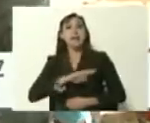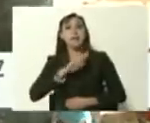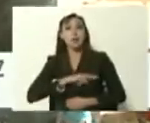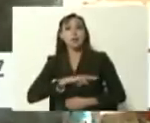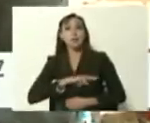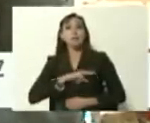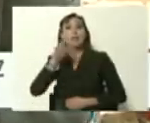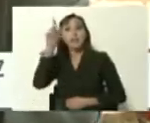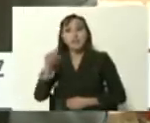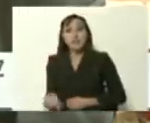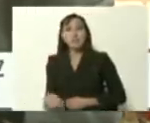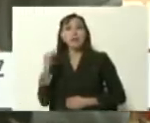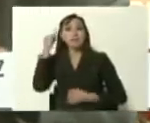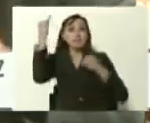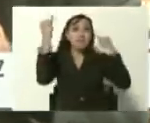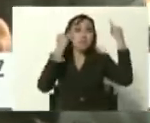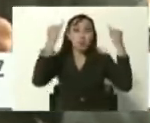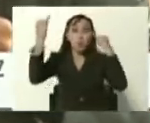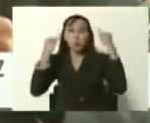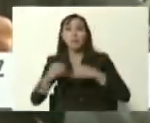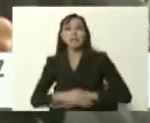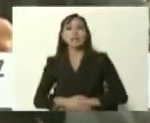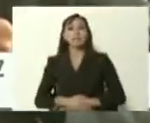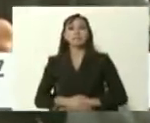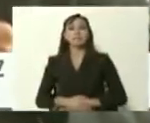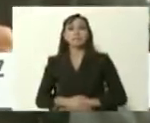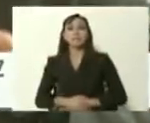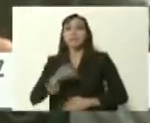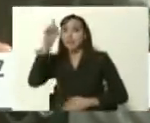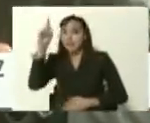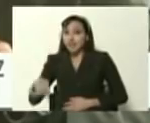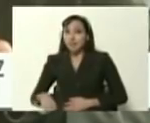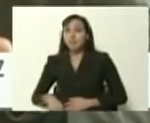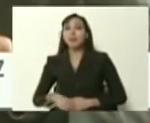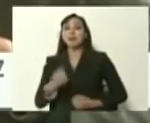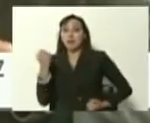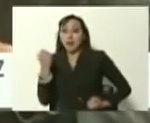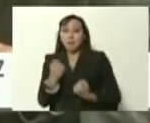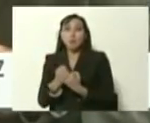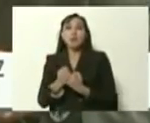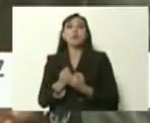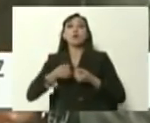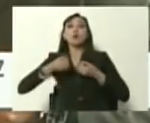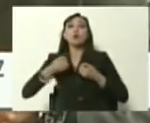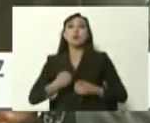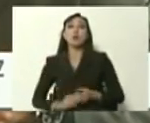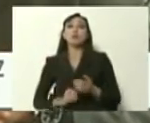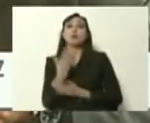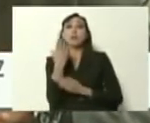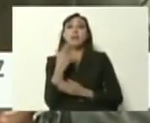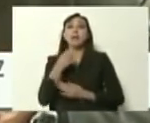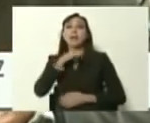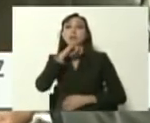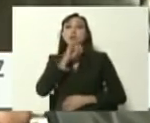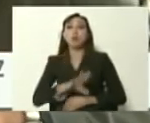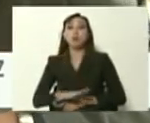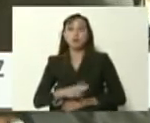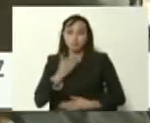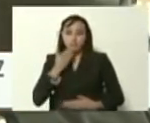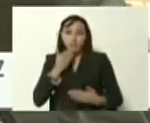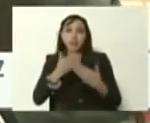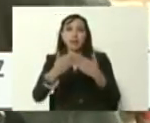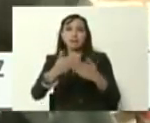nuestras inclinaciones, y últimamente sobre nuestro origen y nuestra historia. Muchas